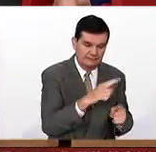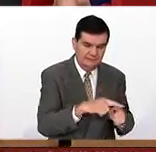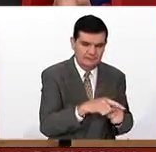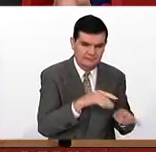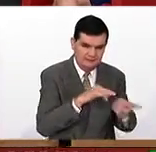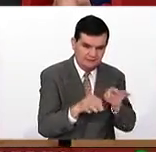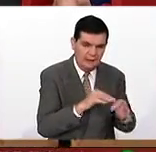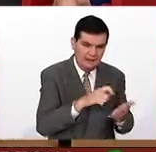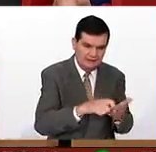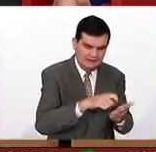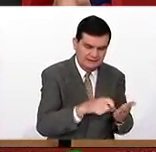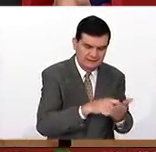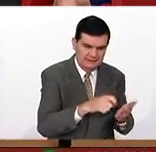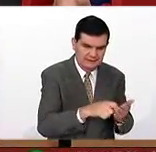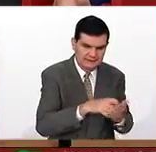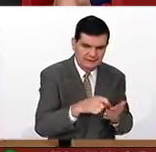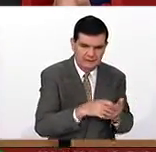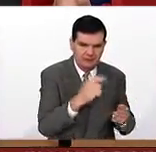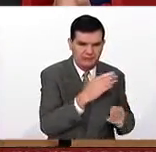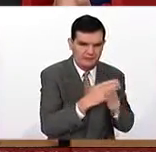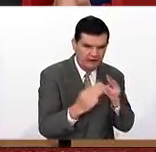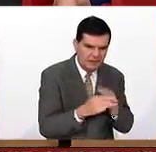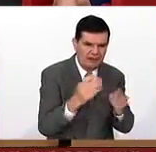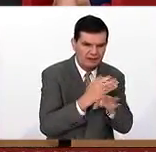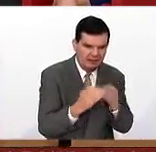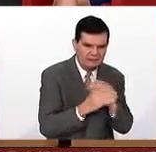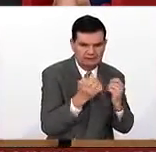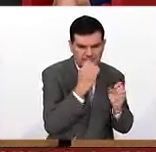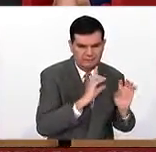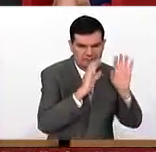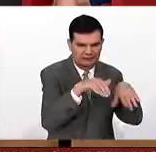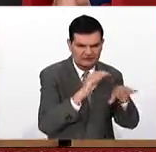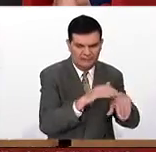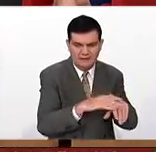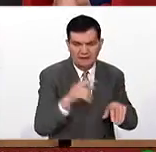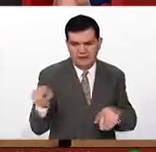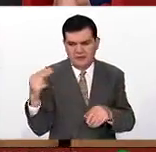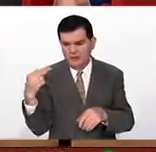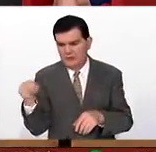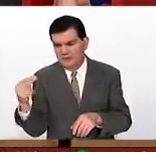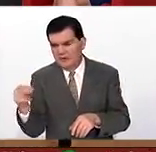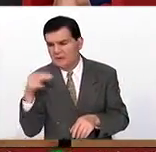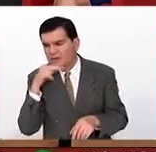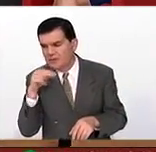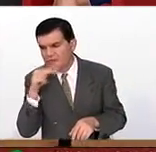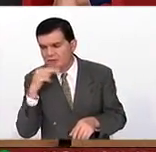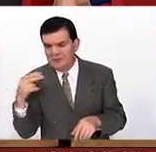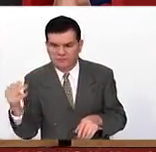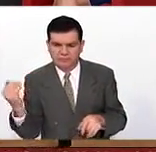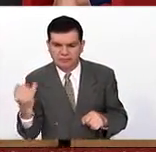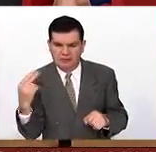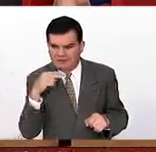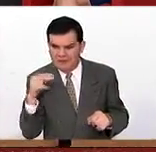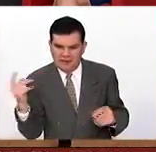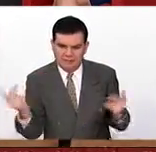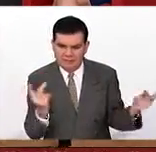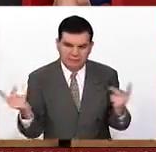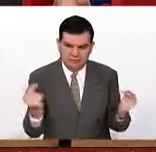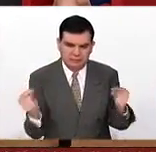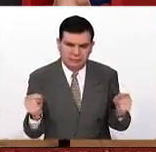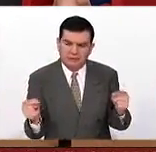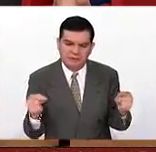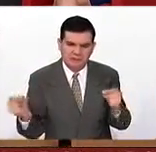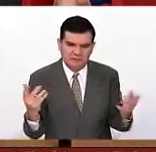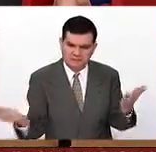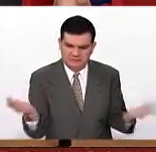pero la época navideña es un muy buen ejercicio que se puede hacer para por una parte hacer una lista es lo que siempre